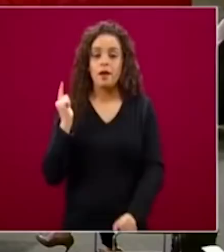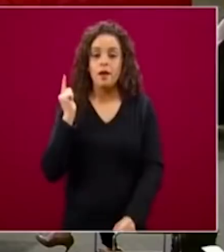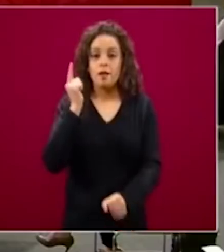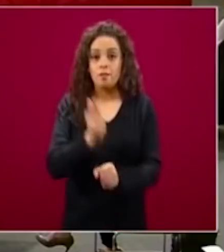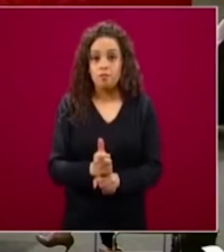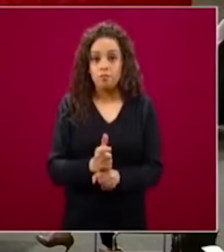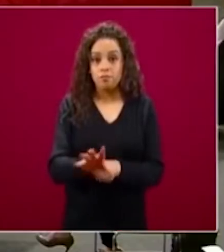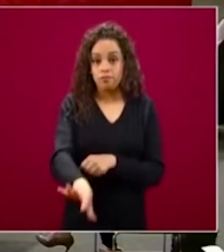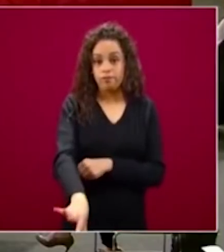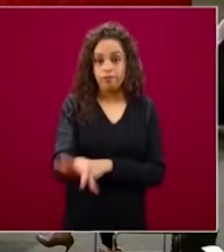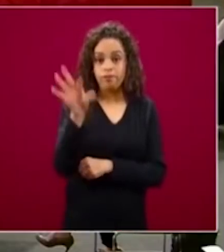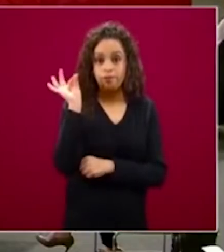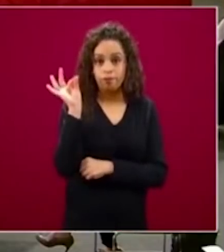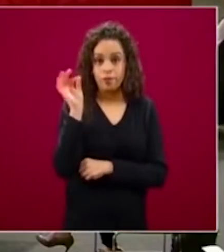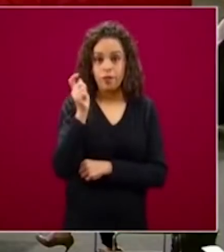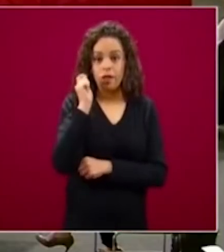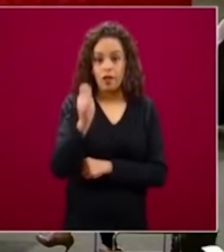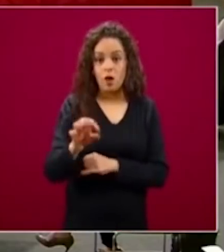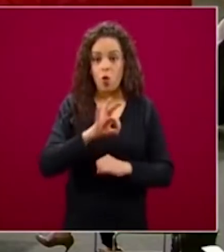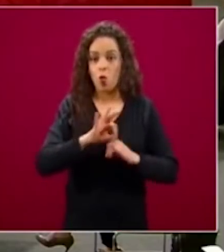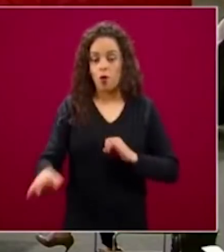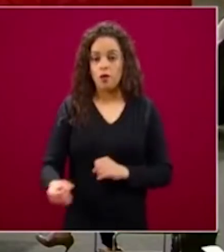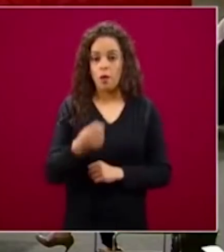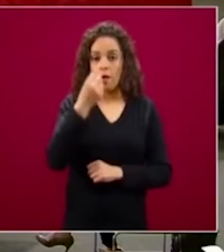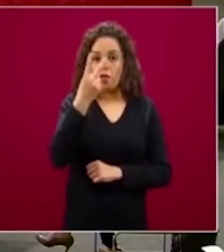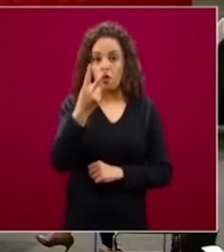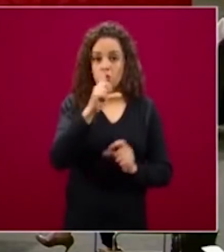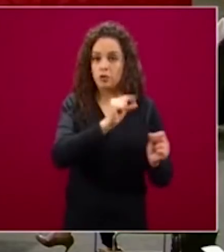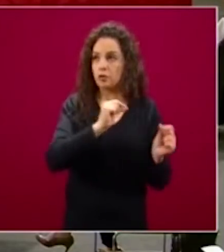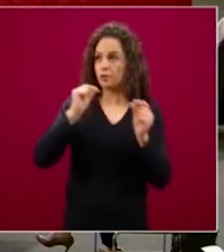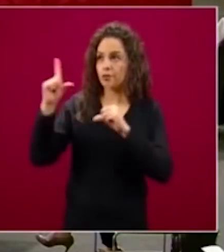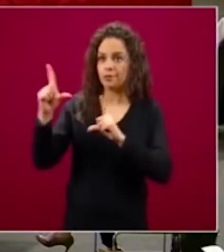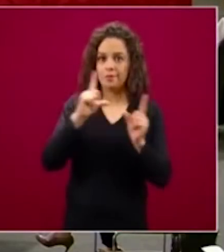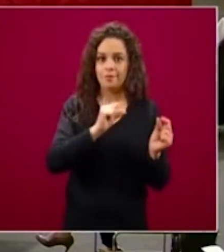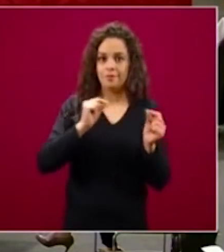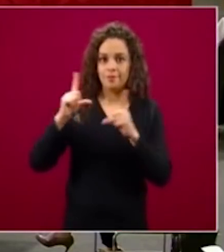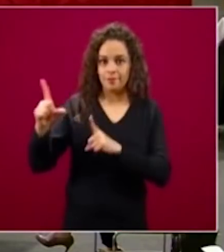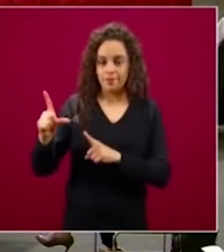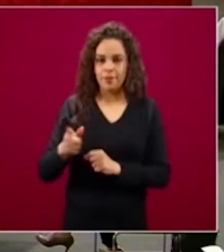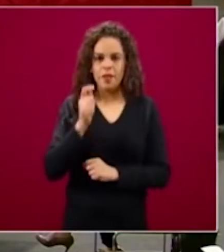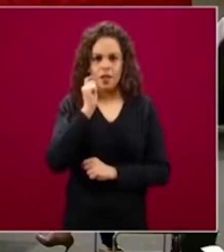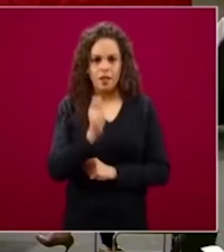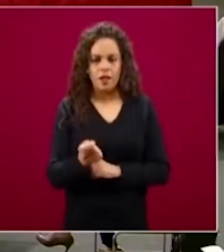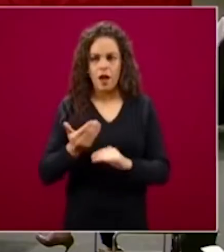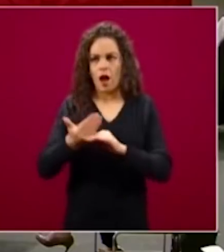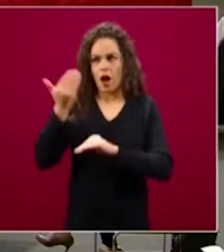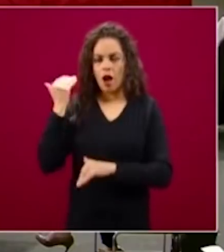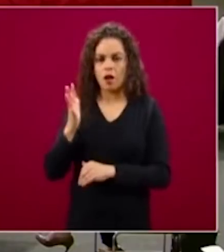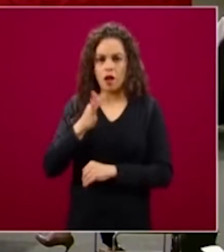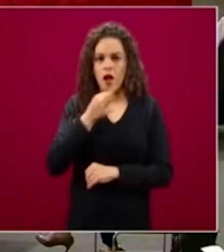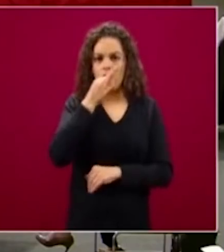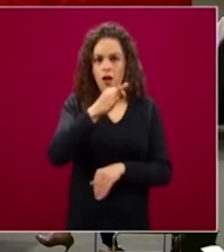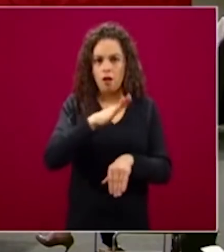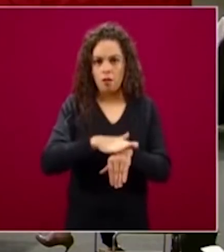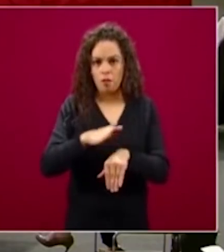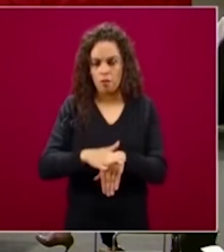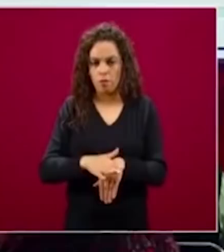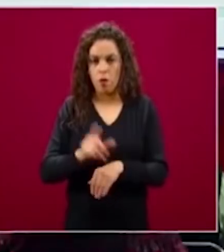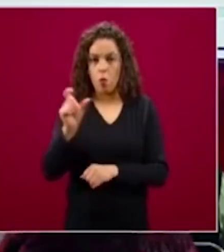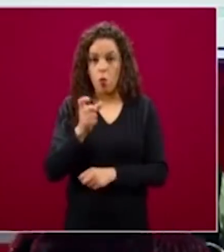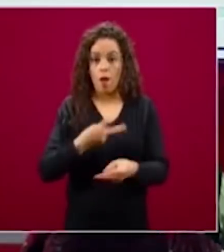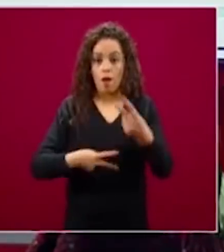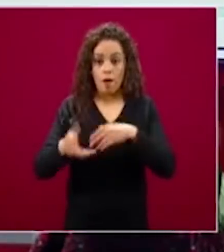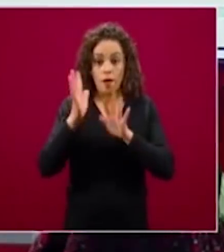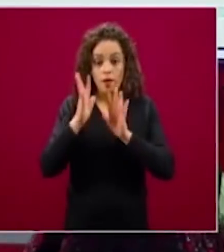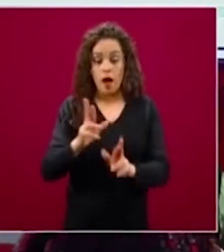siguientes 2 diapositivas que ya habíamos comunicado que conforme tengamos